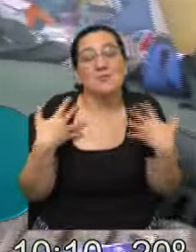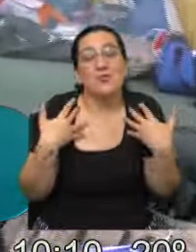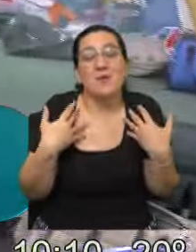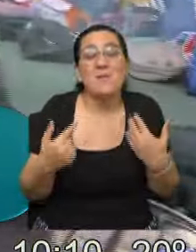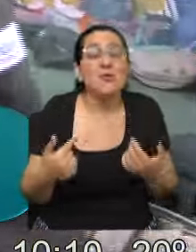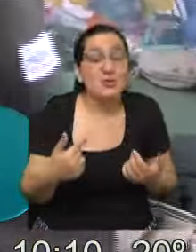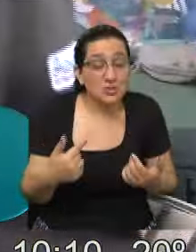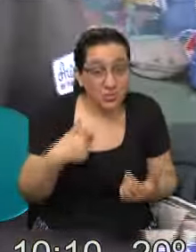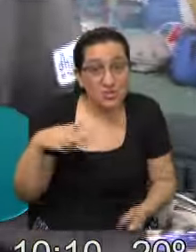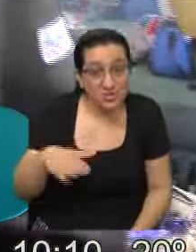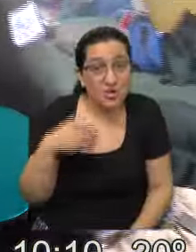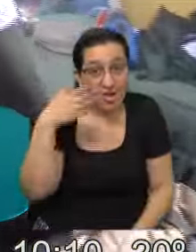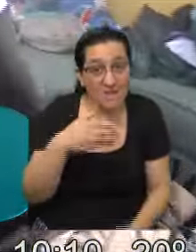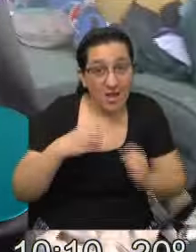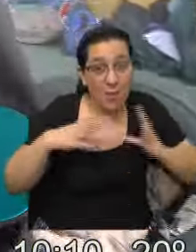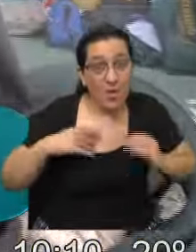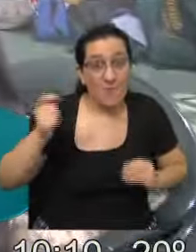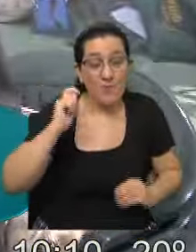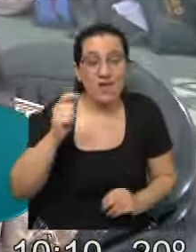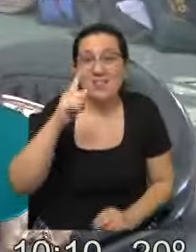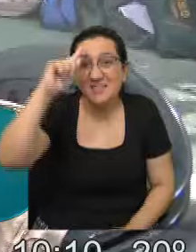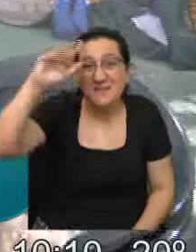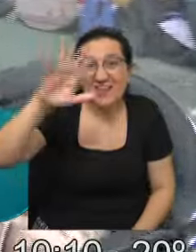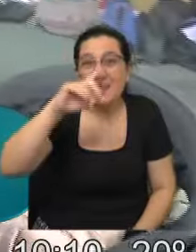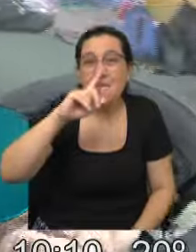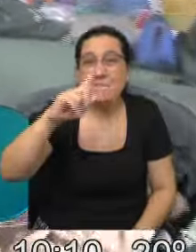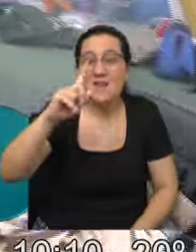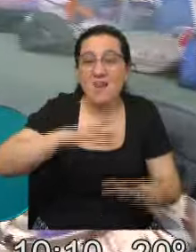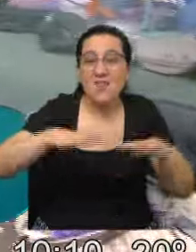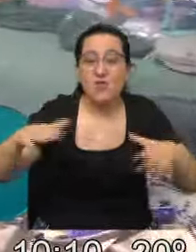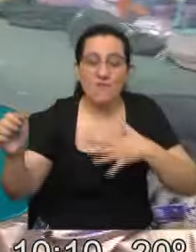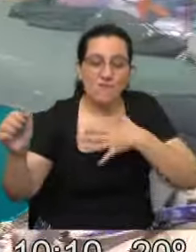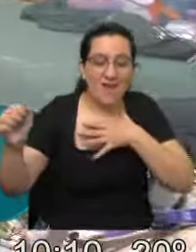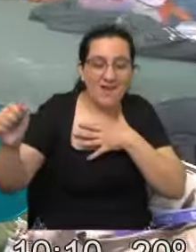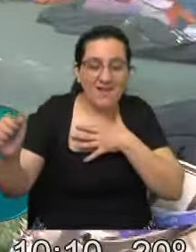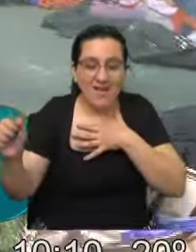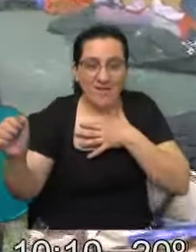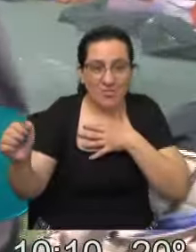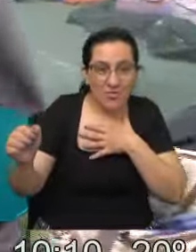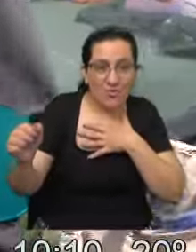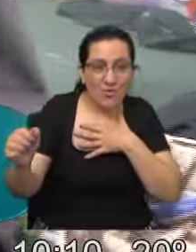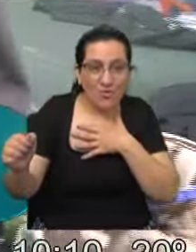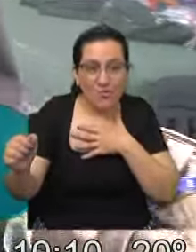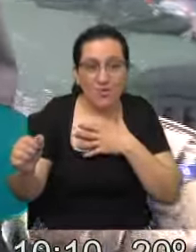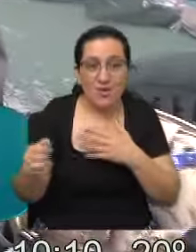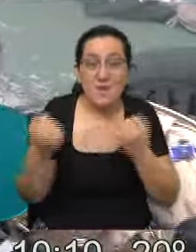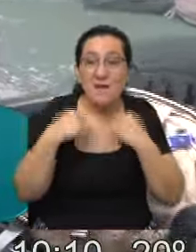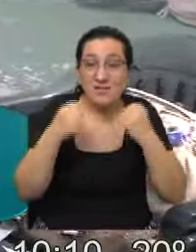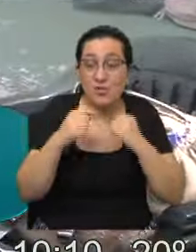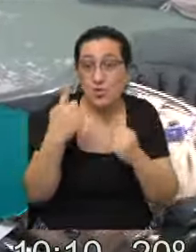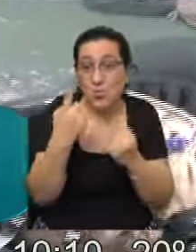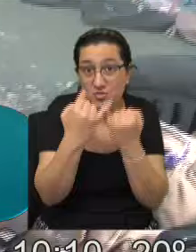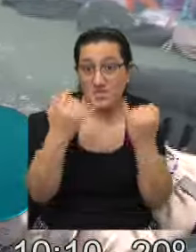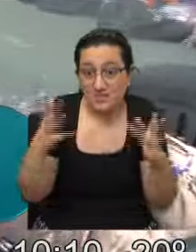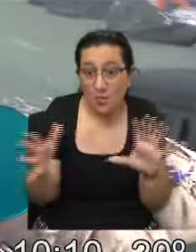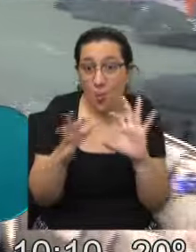ah te imaginaste en algún momento 1 niños y niñas bailando haciendo una coreografía por separado y uniéndose en un día como hoy para hacer una